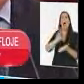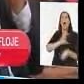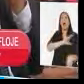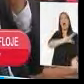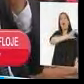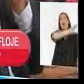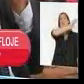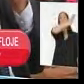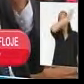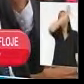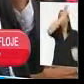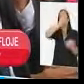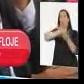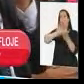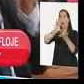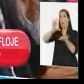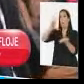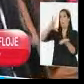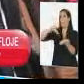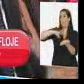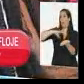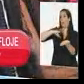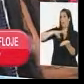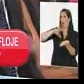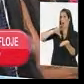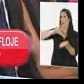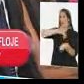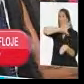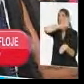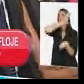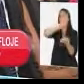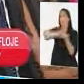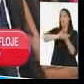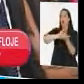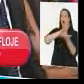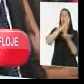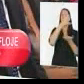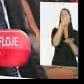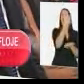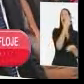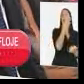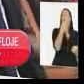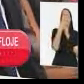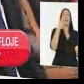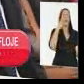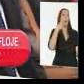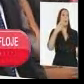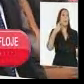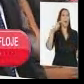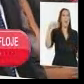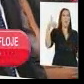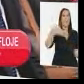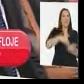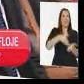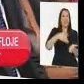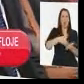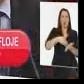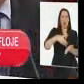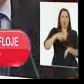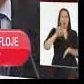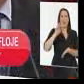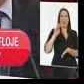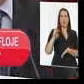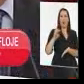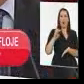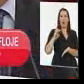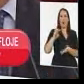además, lo reitero porque me parece que cuando las cosas están bien se hacen, a la ministra de Desarrollo Social, me parece que es una ministra que enfrentó